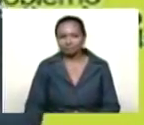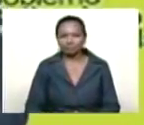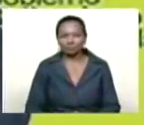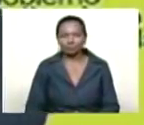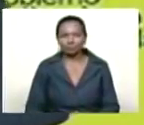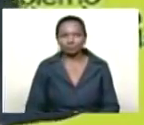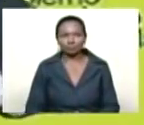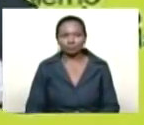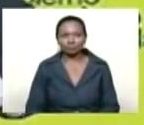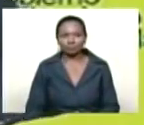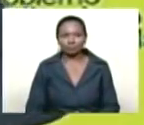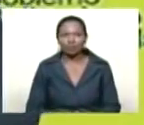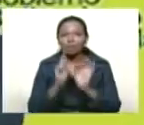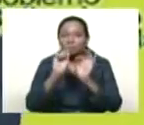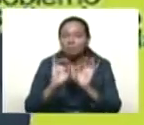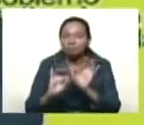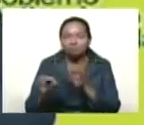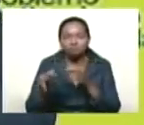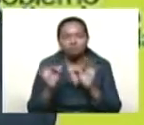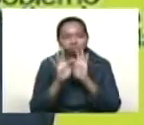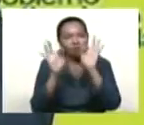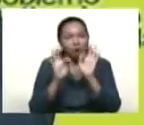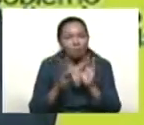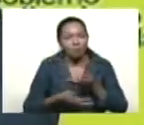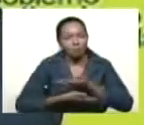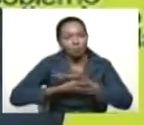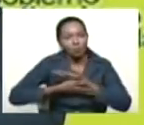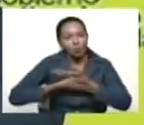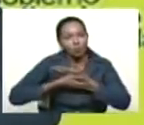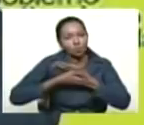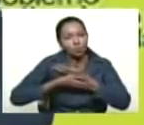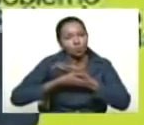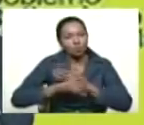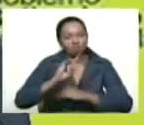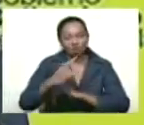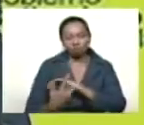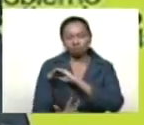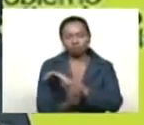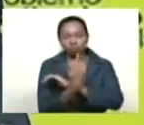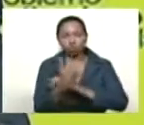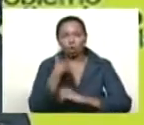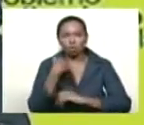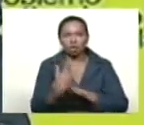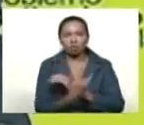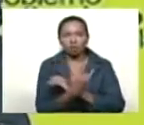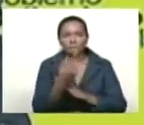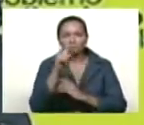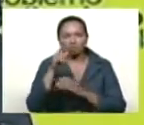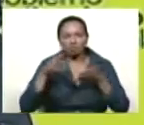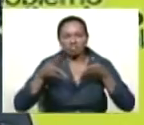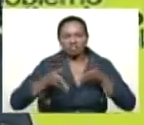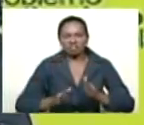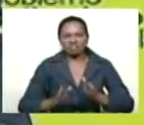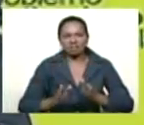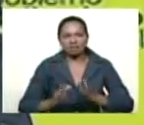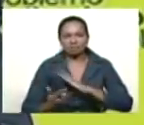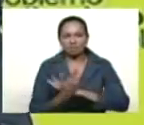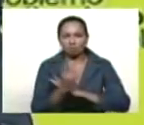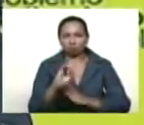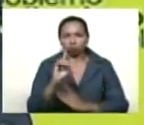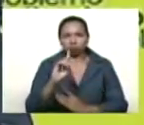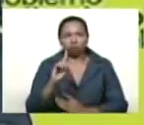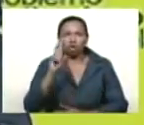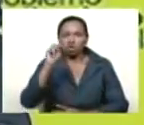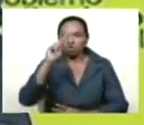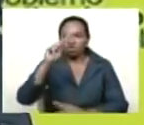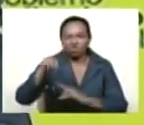me estuvieran acurrucando aquí, ¿ves? Fuera un rolo de traidor, pero yo no nací para ser traidor y